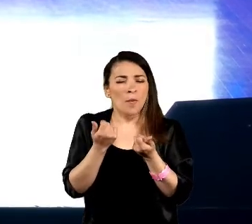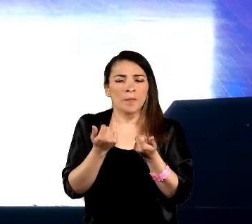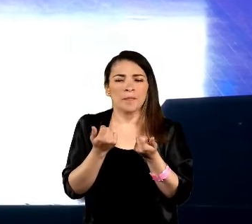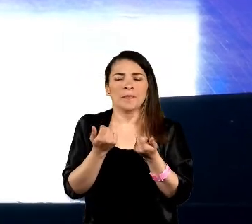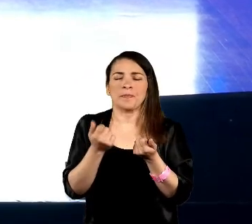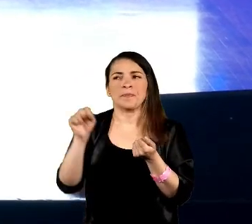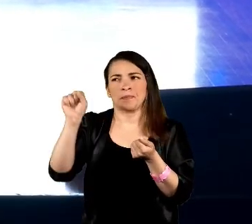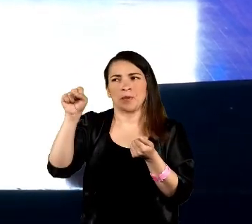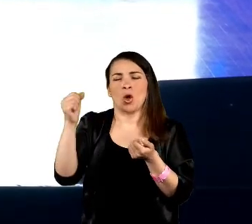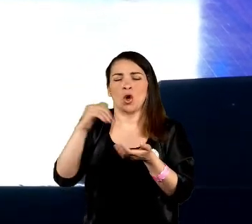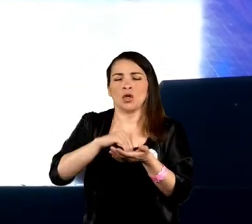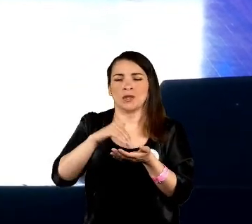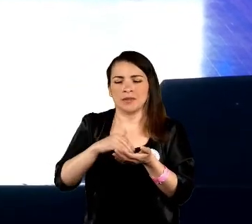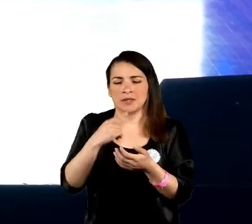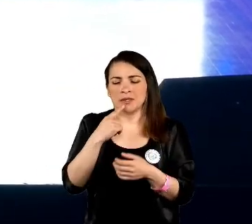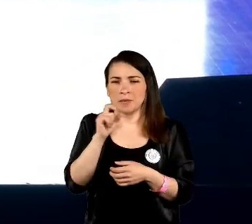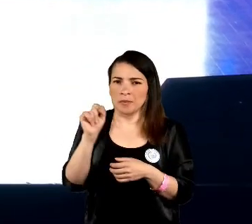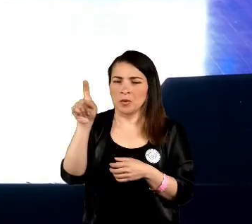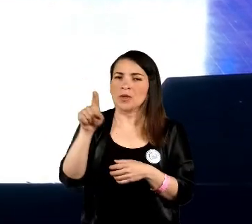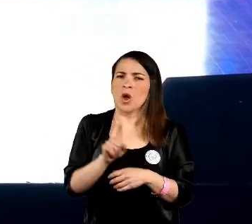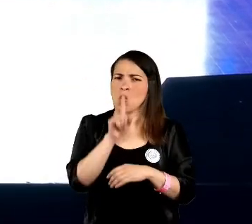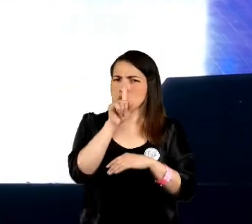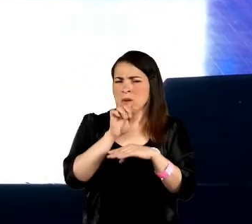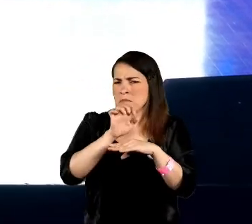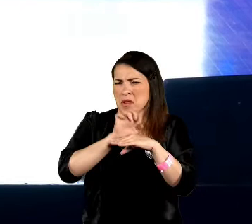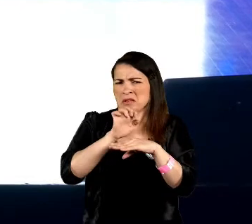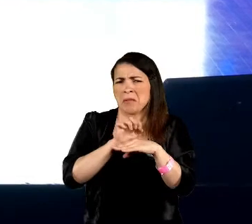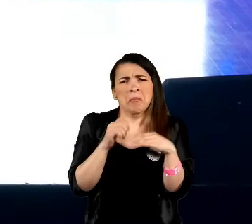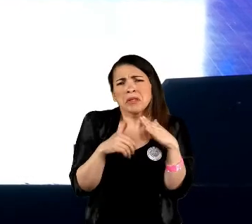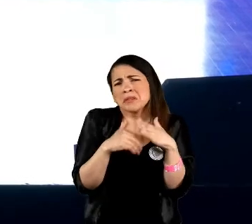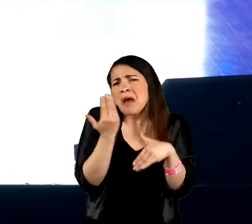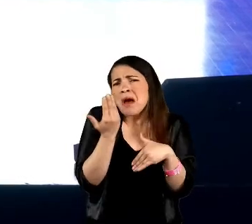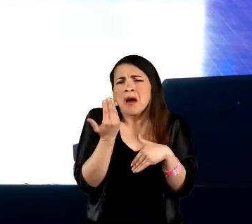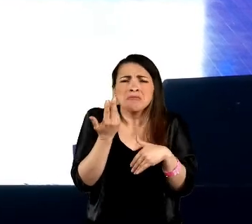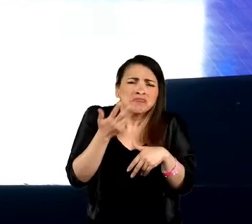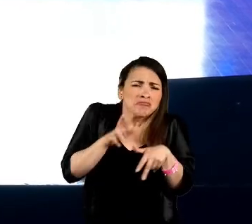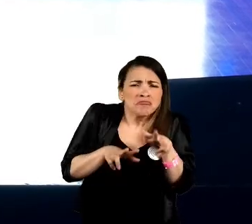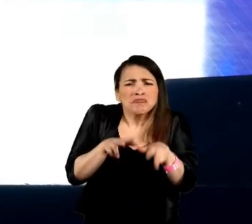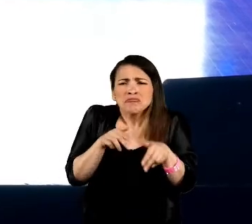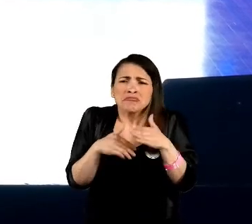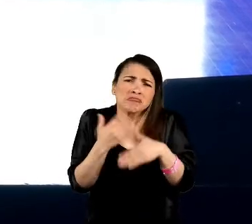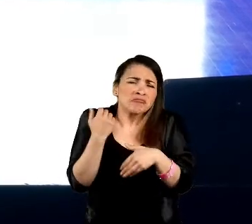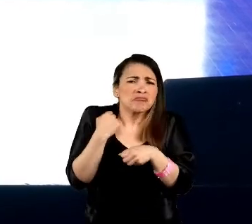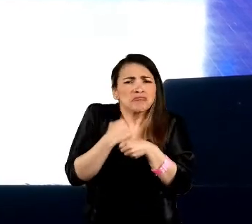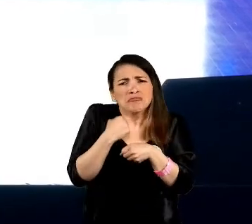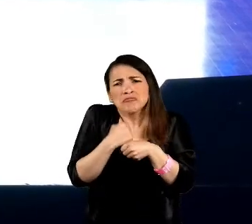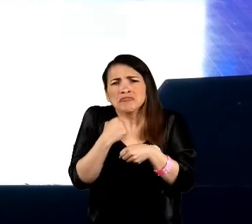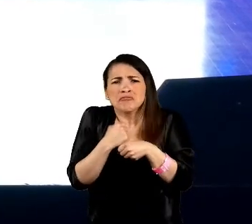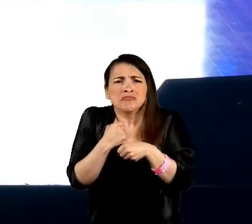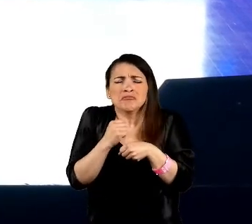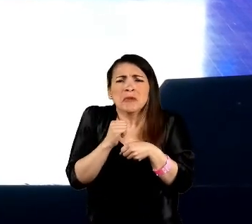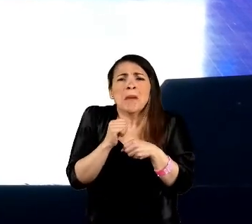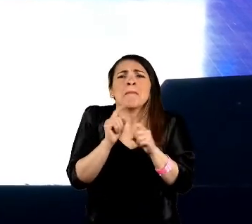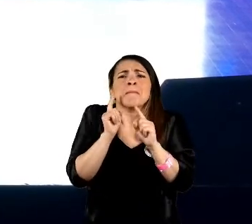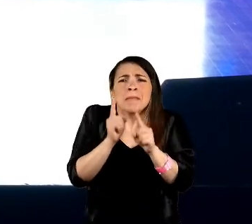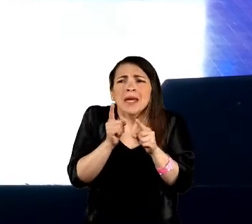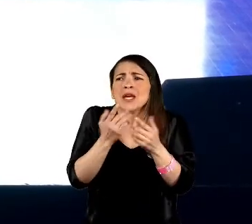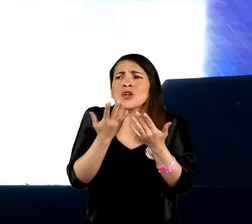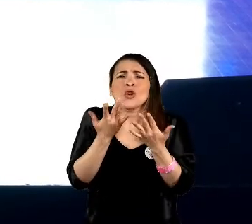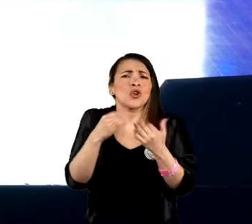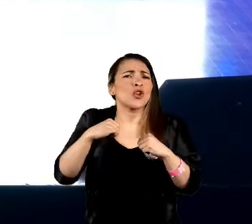Sí nuevamente una empresa que que está empezando hasta ahora y Entonces tal vez no tiene todavía los recursos necesarios